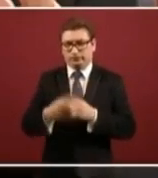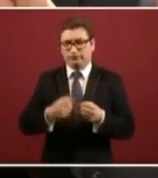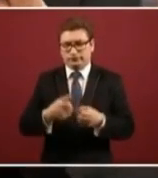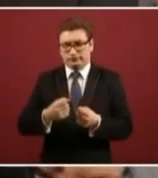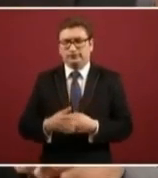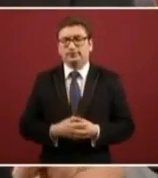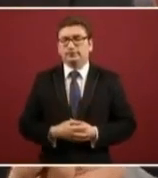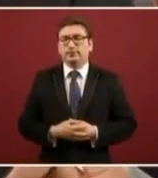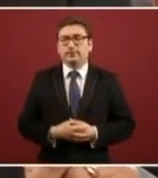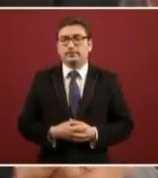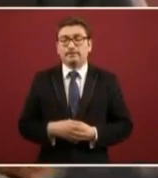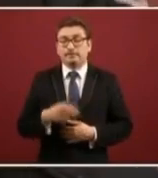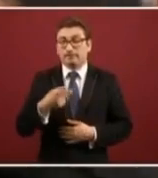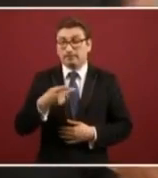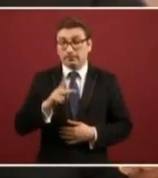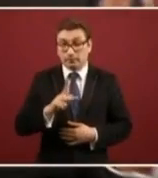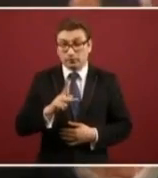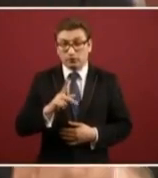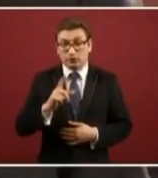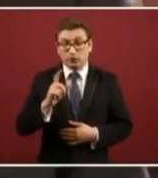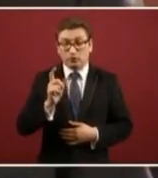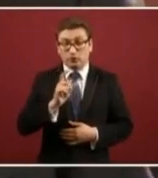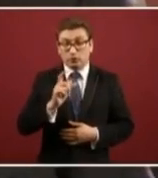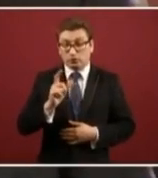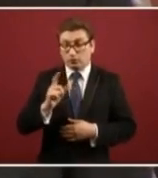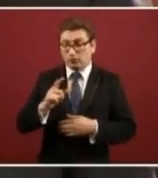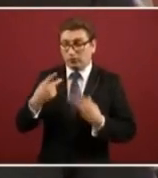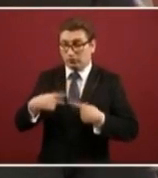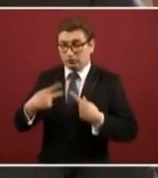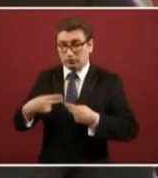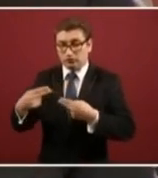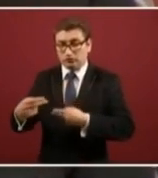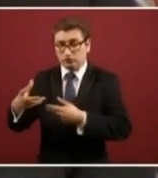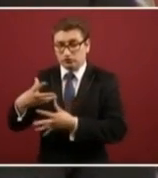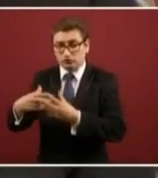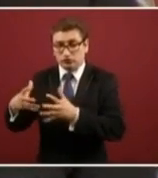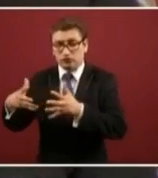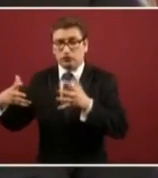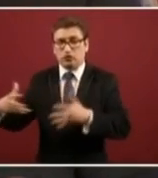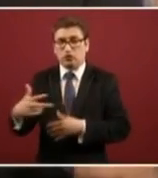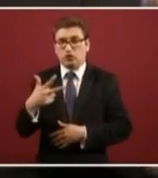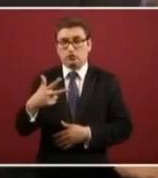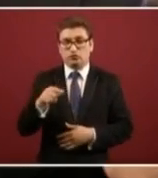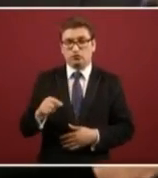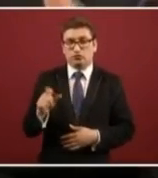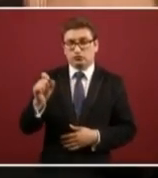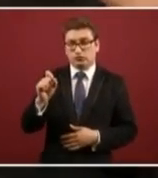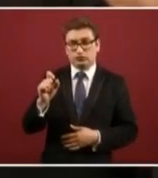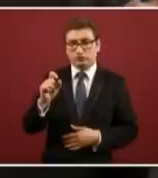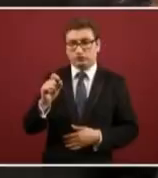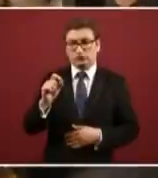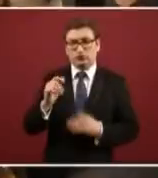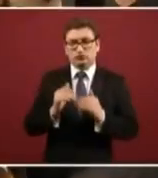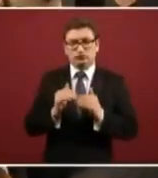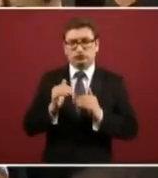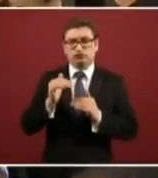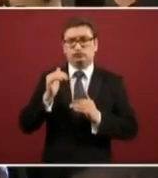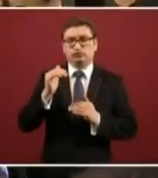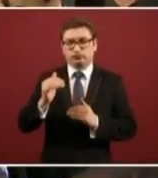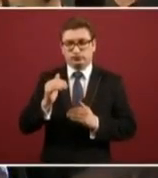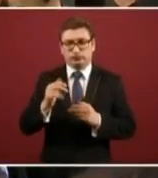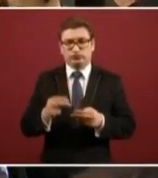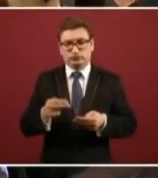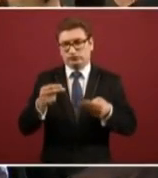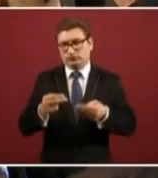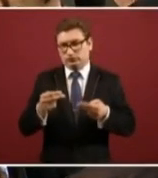Y cuando compramos a no pequeños y medianos, no compramos a 8.20, sino a precio de